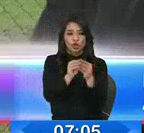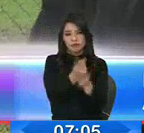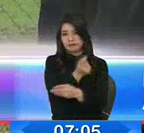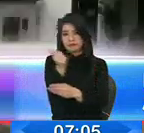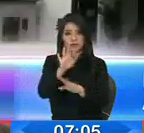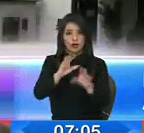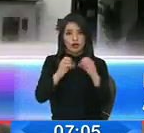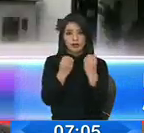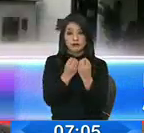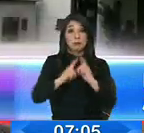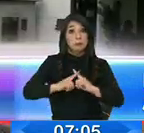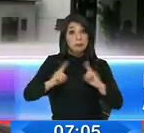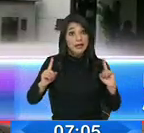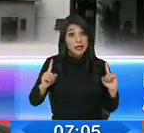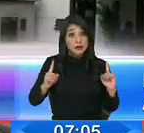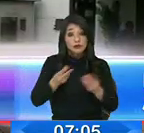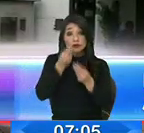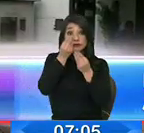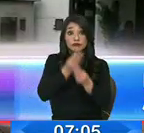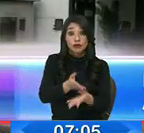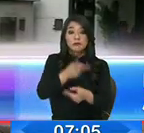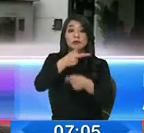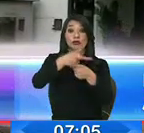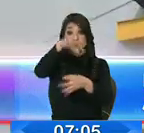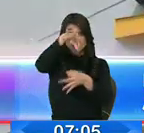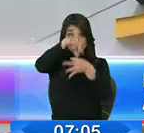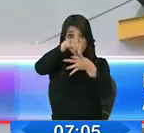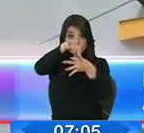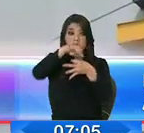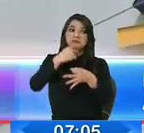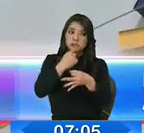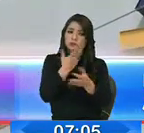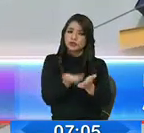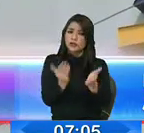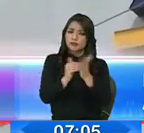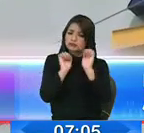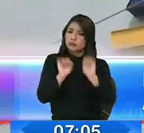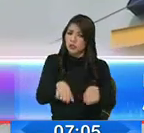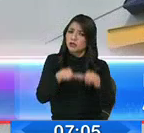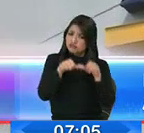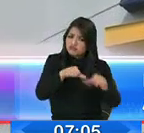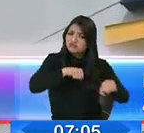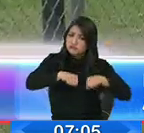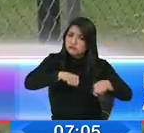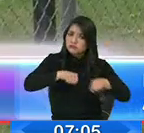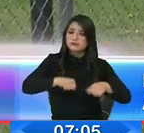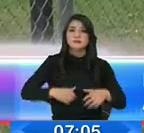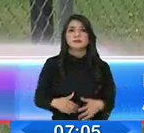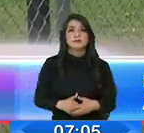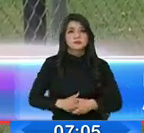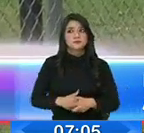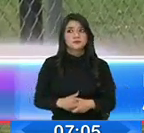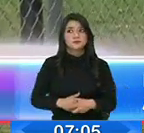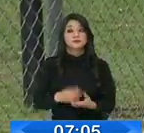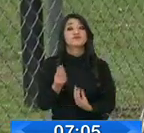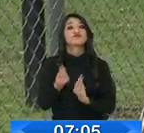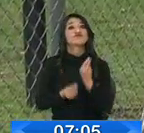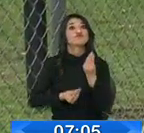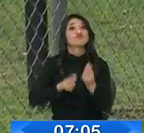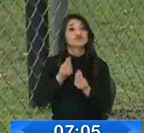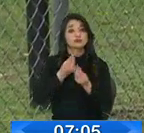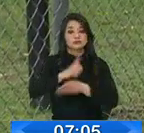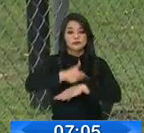jurídica, pero un informe del Tribunal Contencioso Electoral lo pone nuevamente en la palestra política. Lo que se ha hecho por parte del